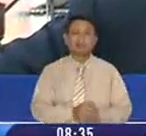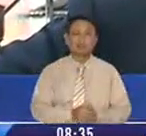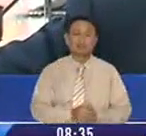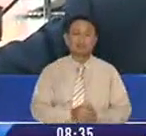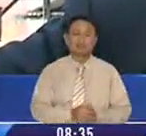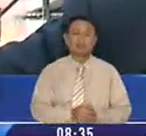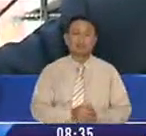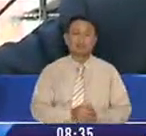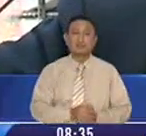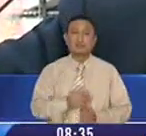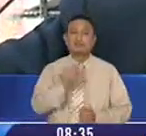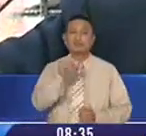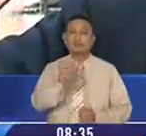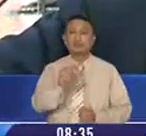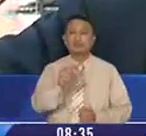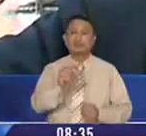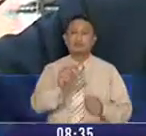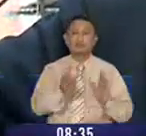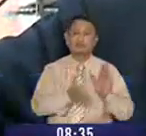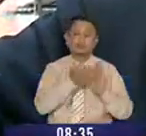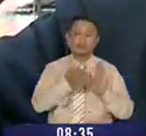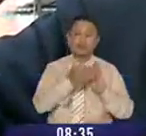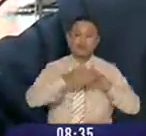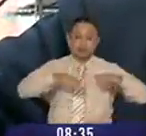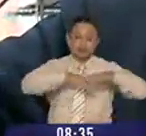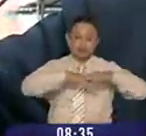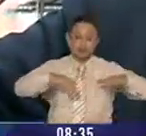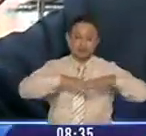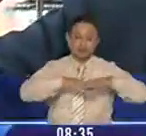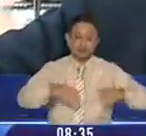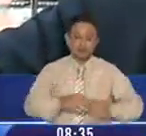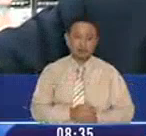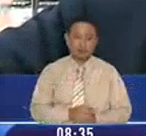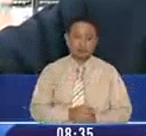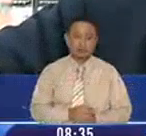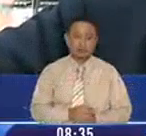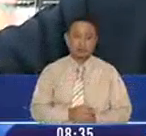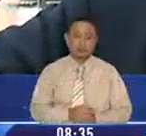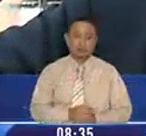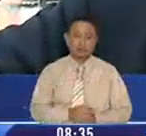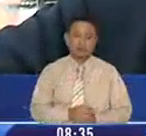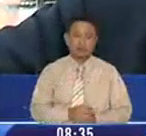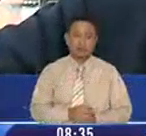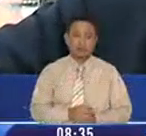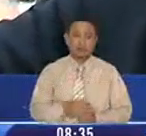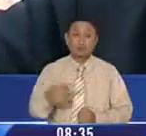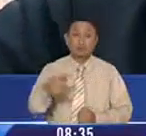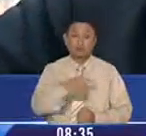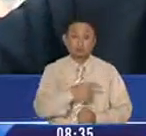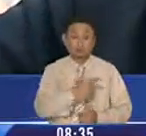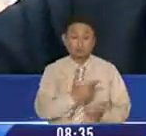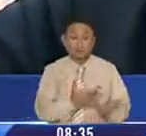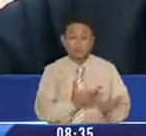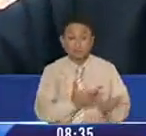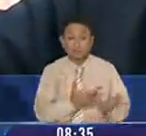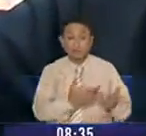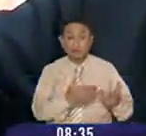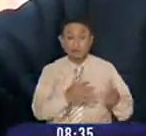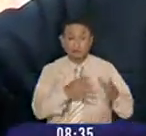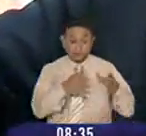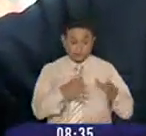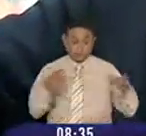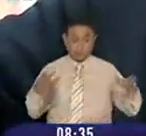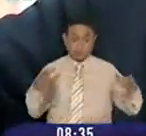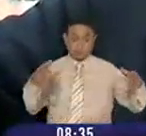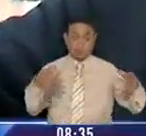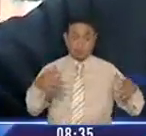de cemento, de brea, si no pueden poner adoquines, quedaría fantástico, porque son huecos que